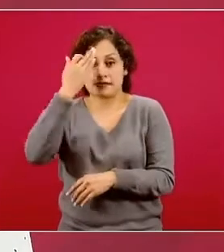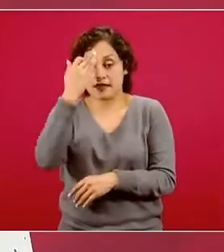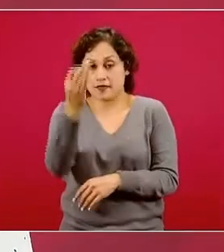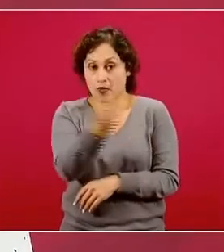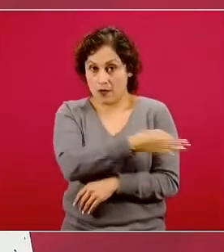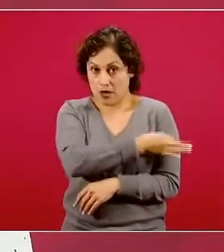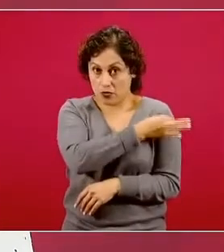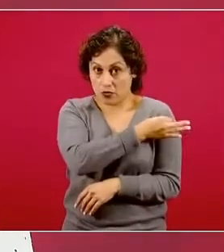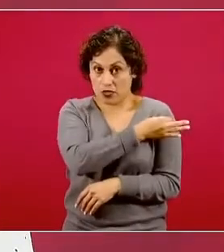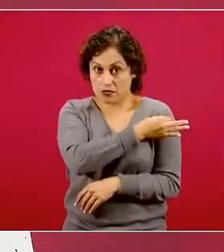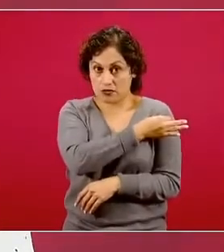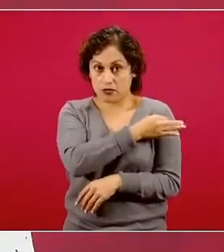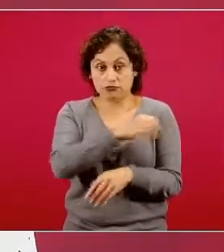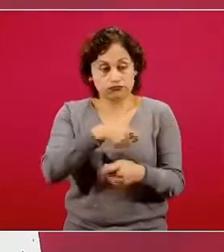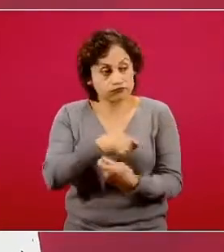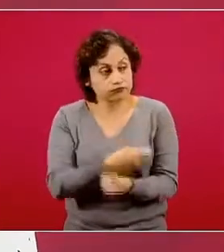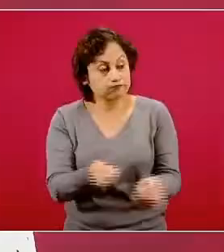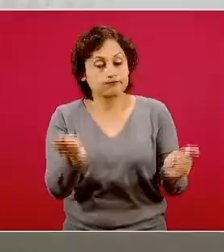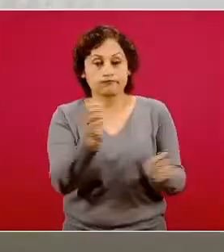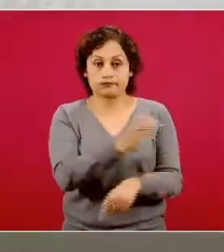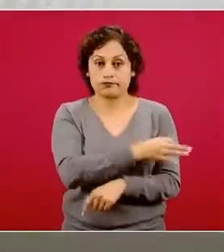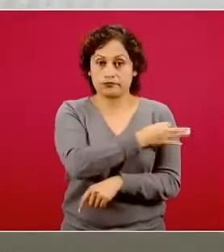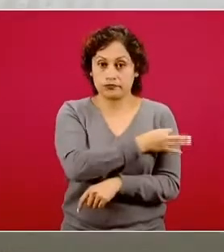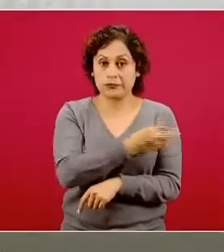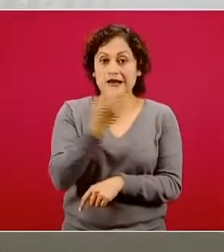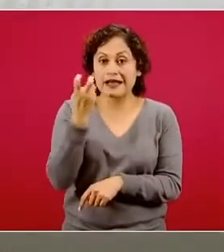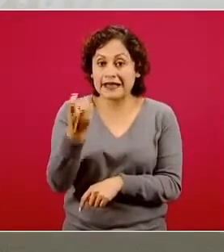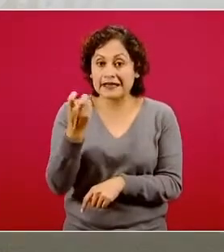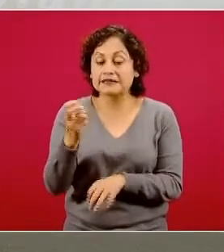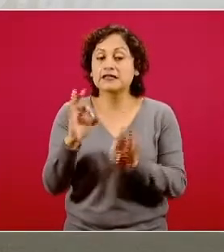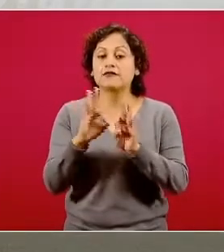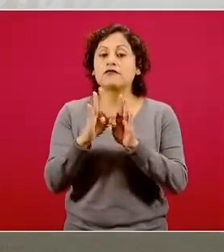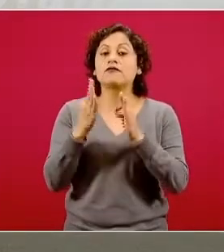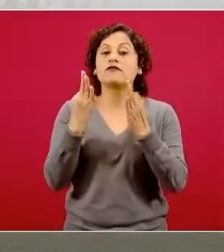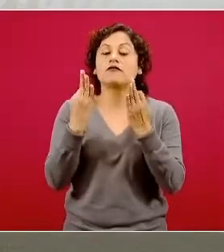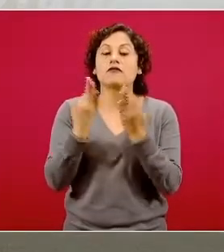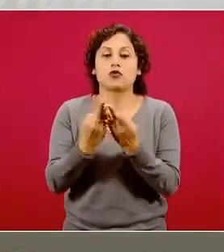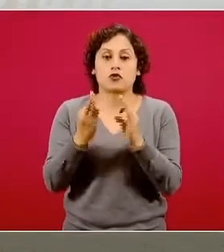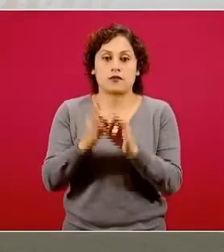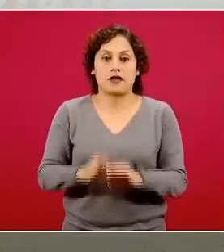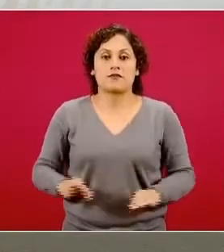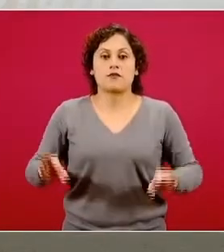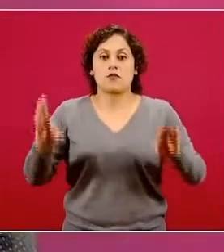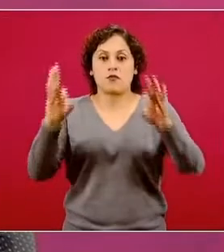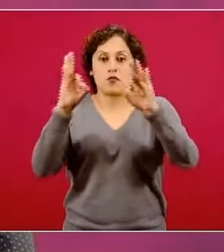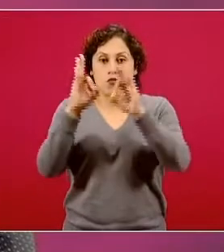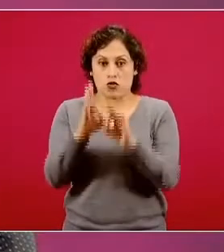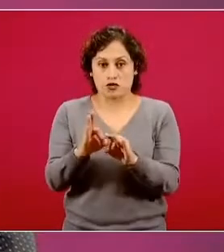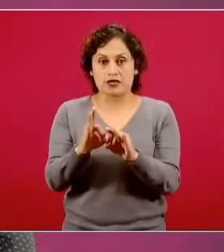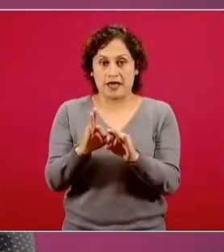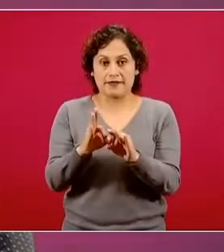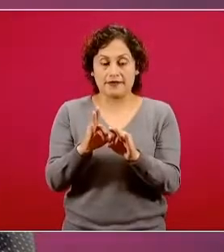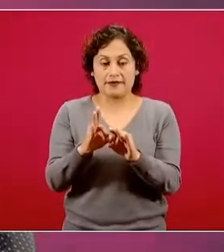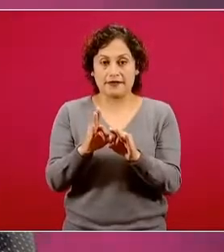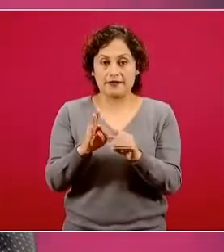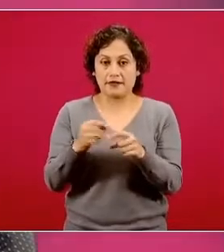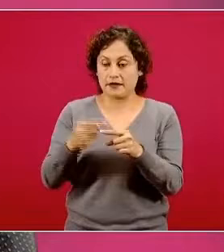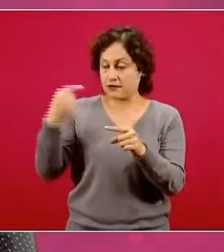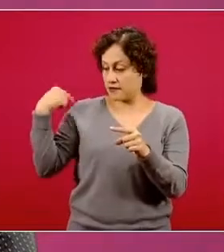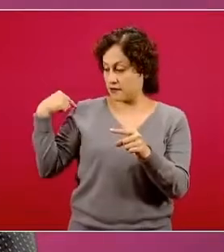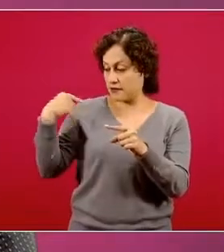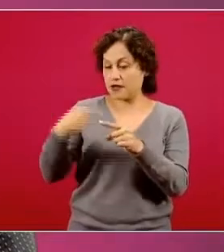son la segunda estrategia más importante en la historia de la humanidad